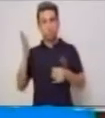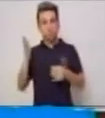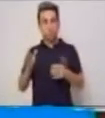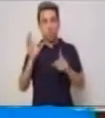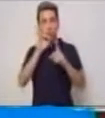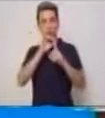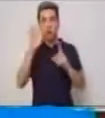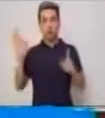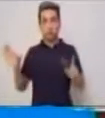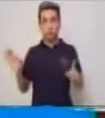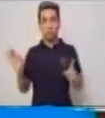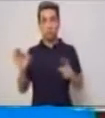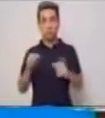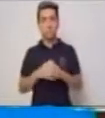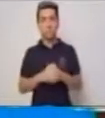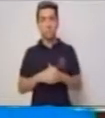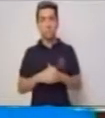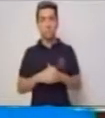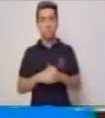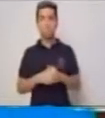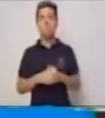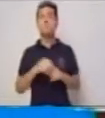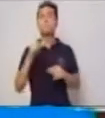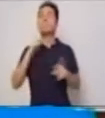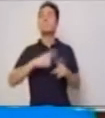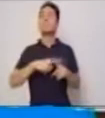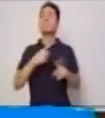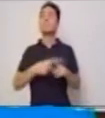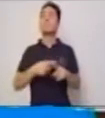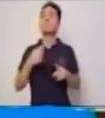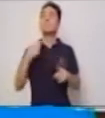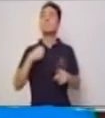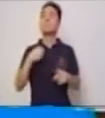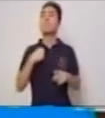oración. Cuando nosotros estamos